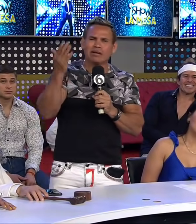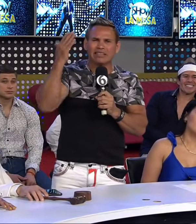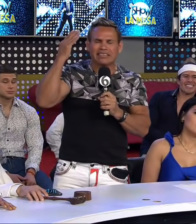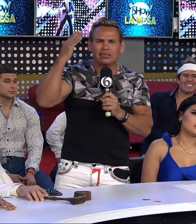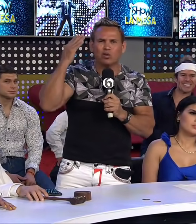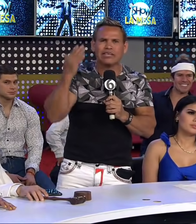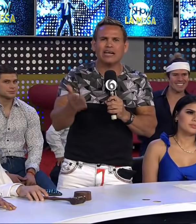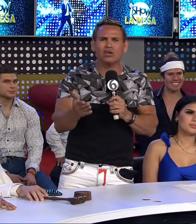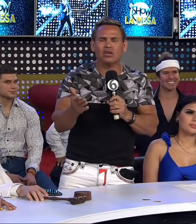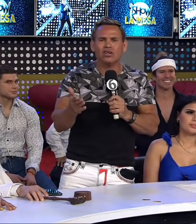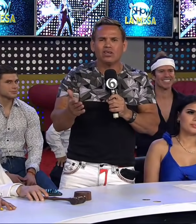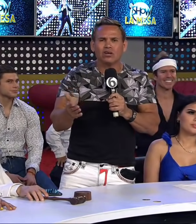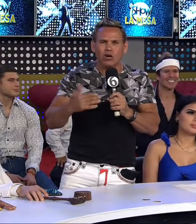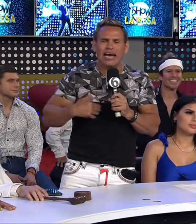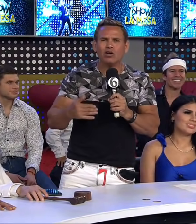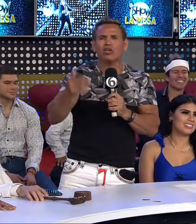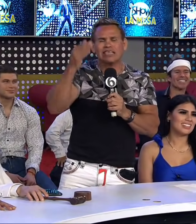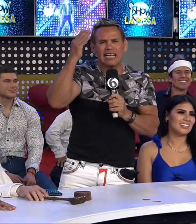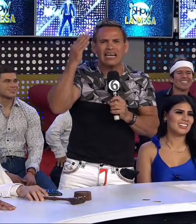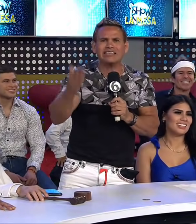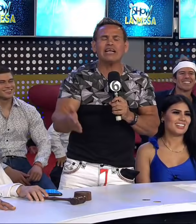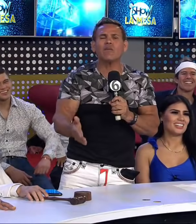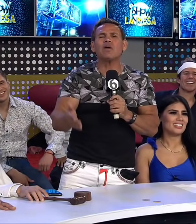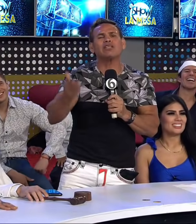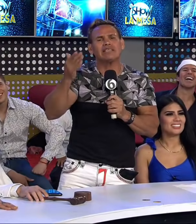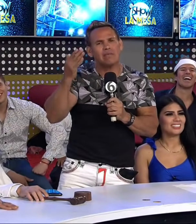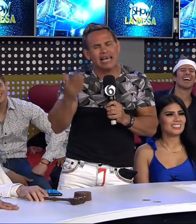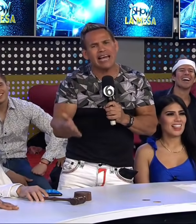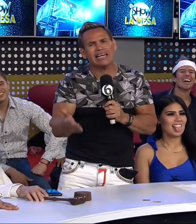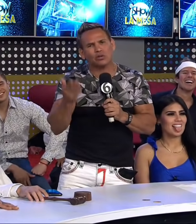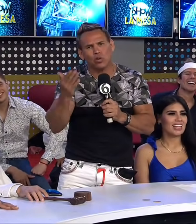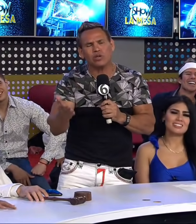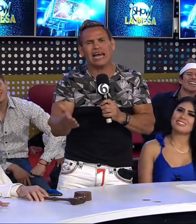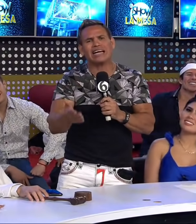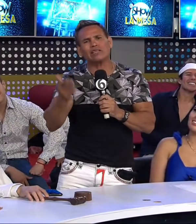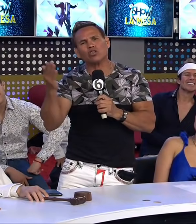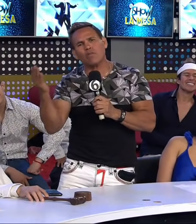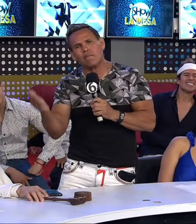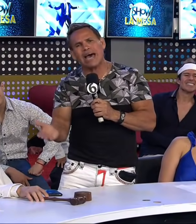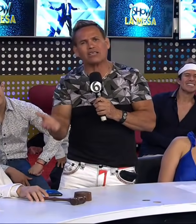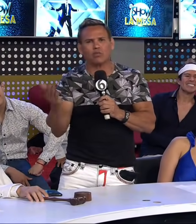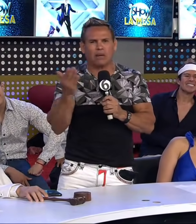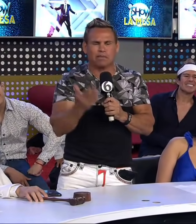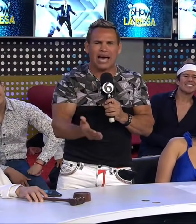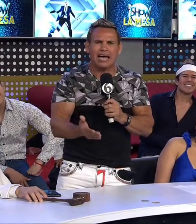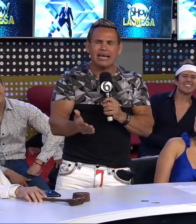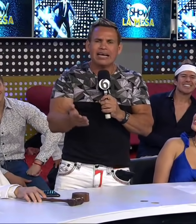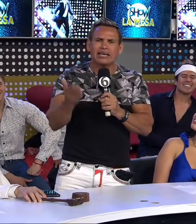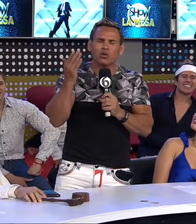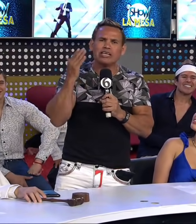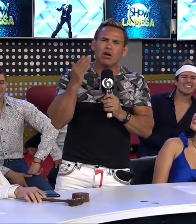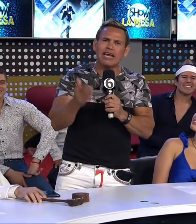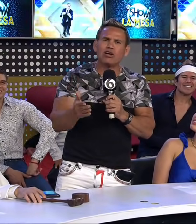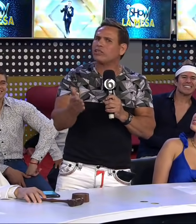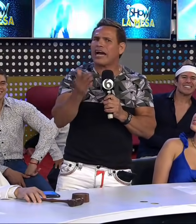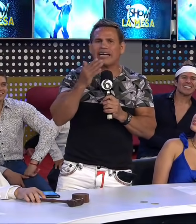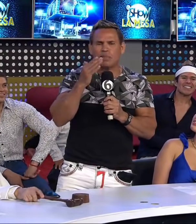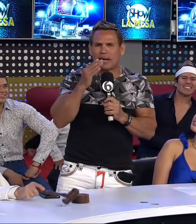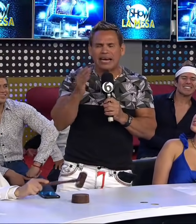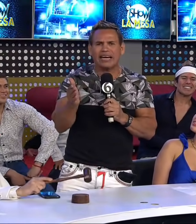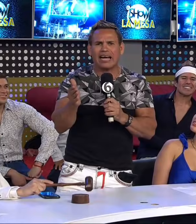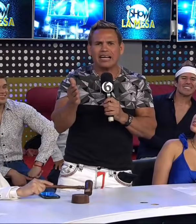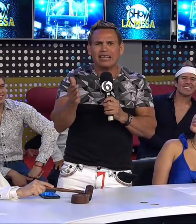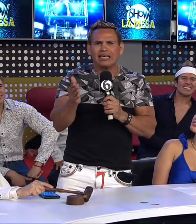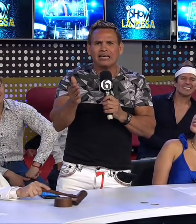Niño, tú que me estás escuchando, con Naruto te está diciendo, pórtate bien, estudia, hazle caso a tu mamá, a tu papá. Escúchalo bien, no te hagas